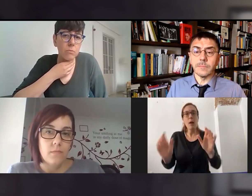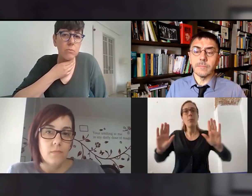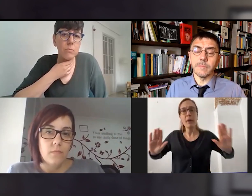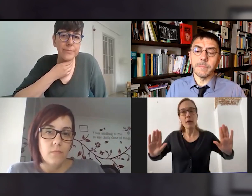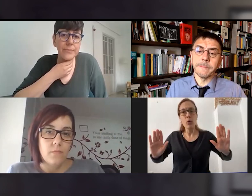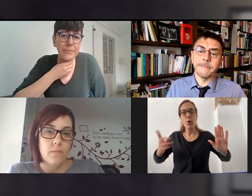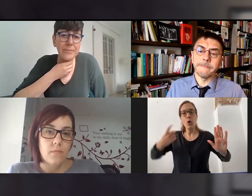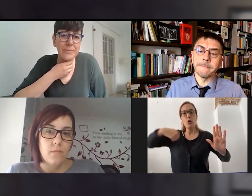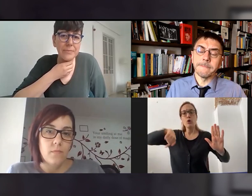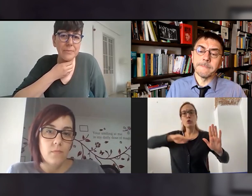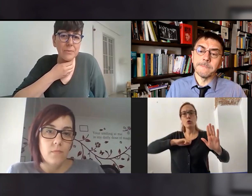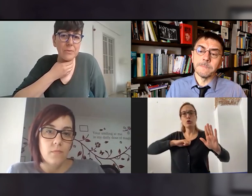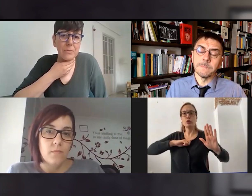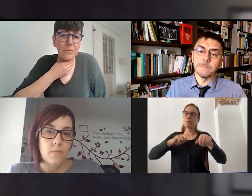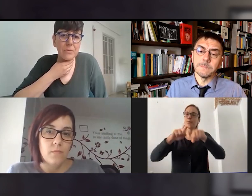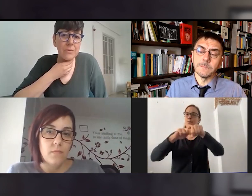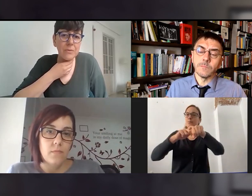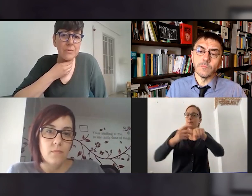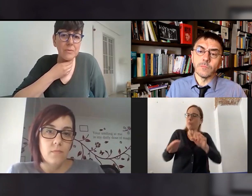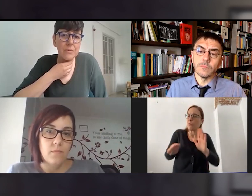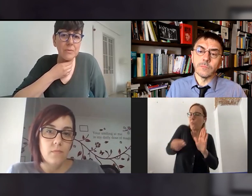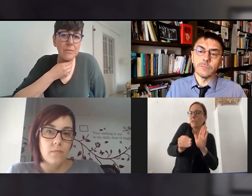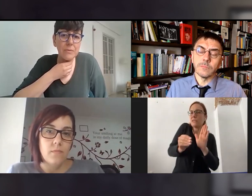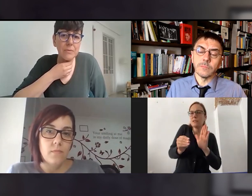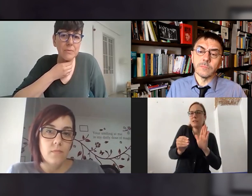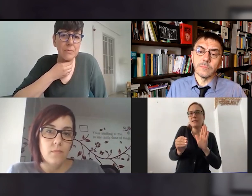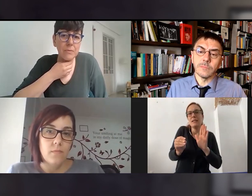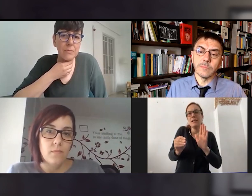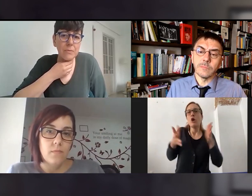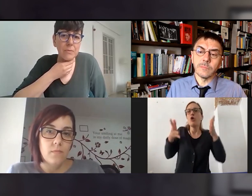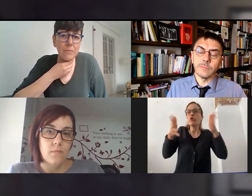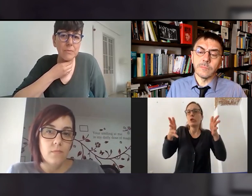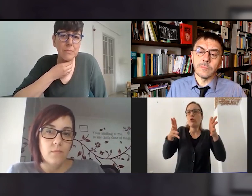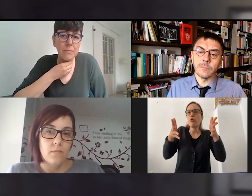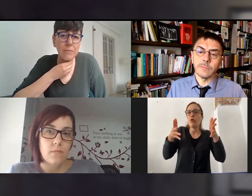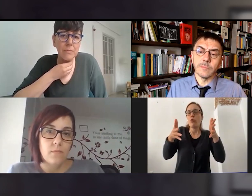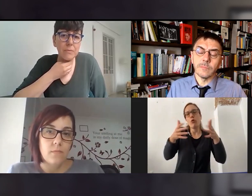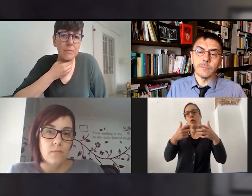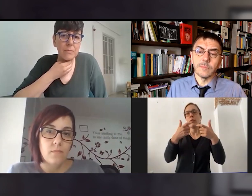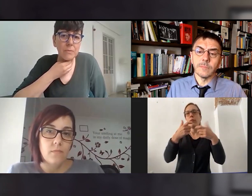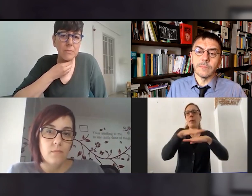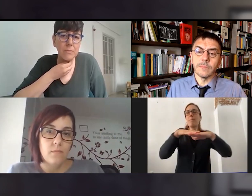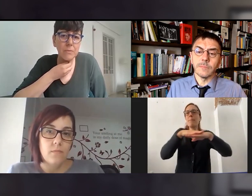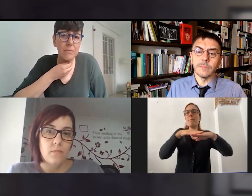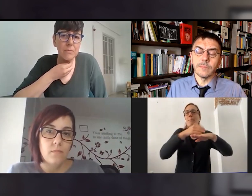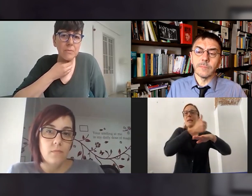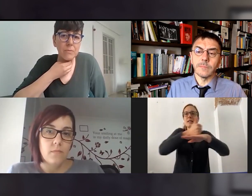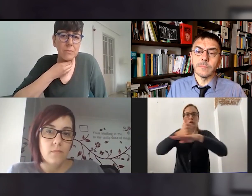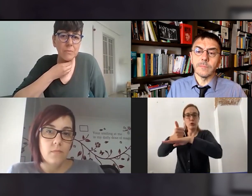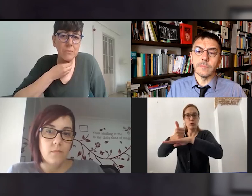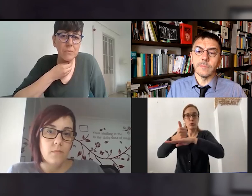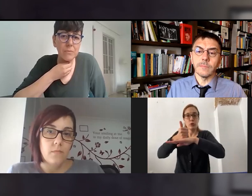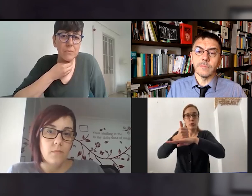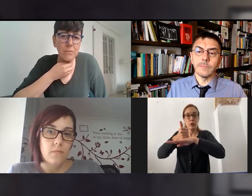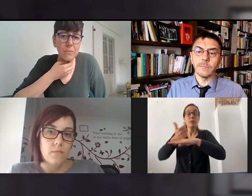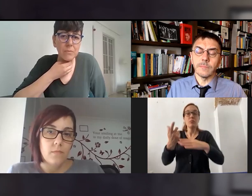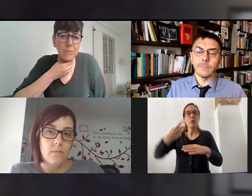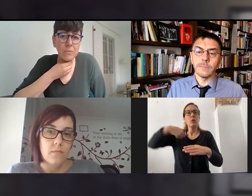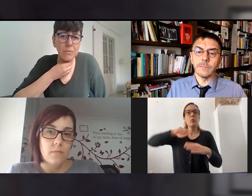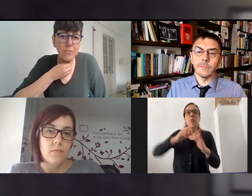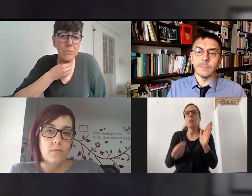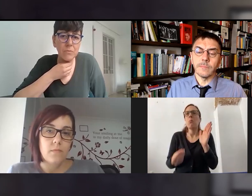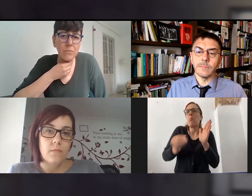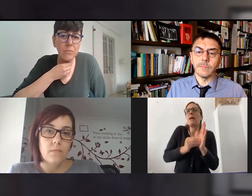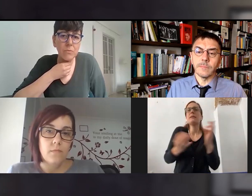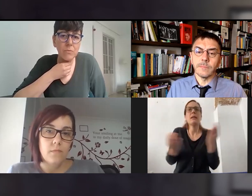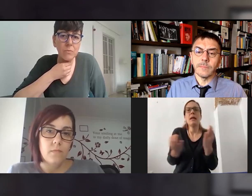introducido en ese Consejo de Ministros que nos ha permitido, por ejemplo, que muchos miles de trabajadores no se queden en la calle o